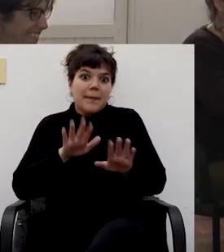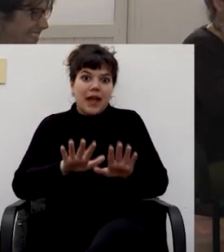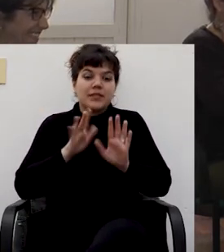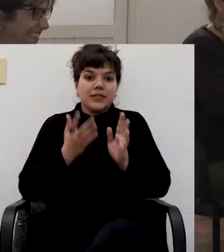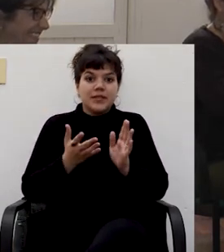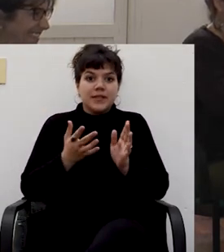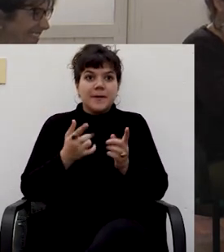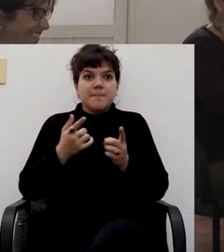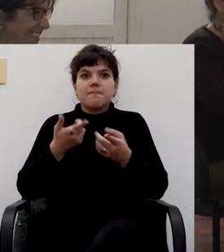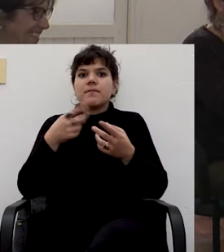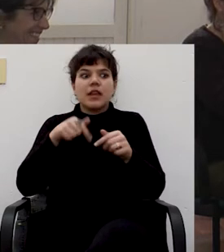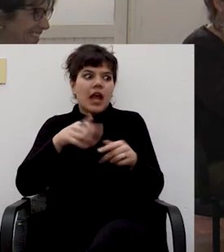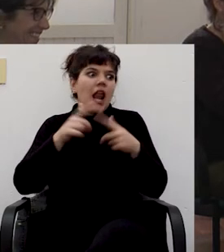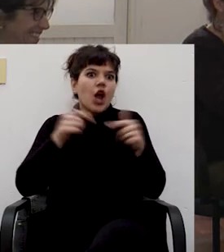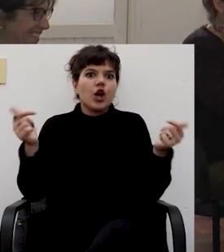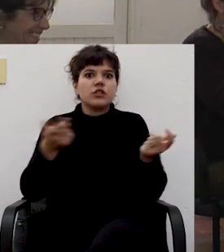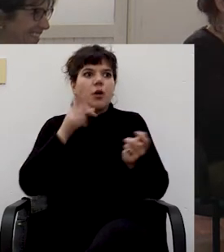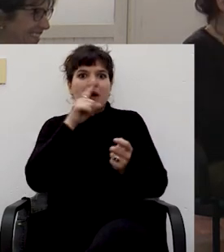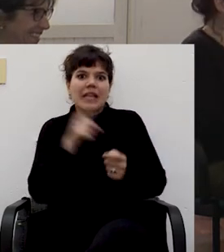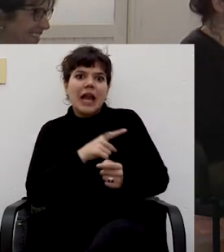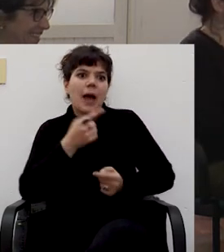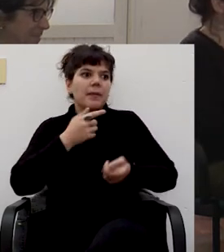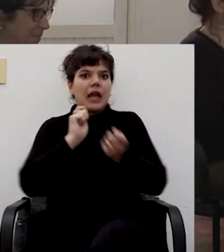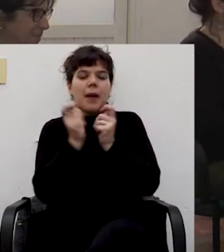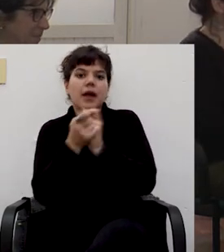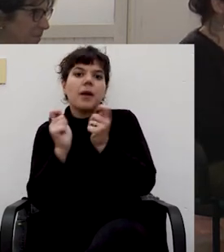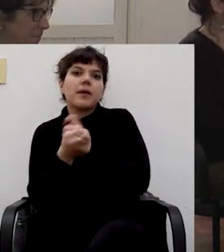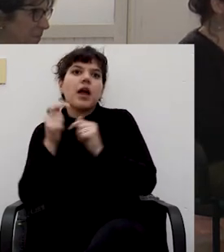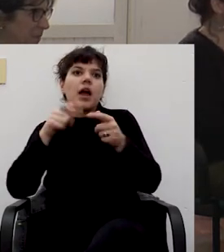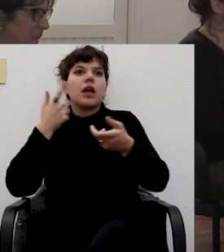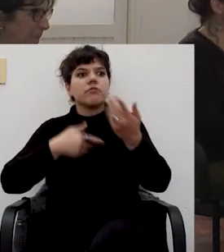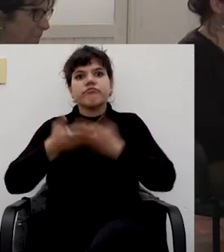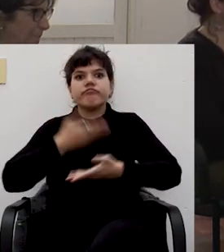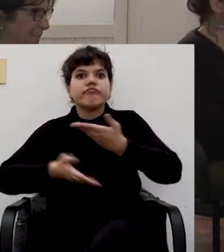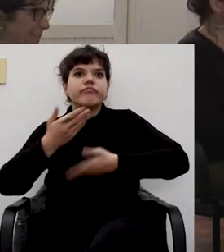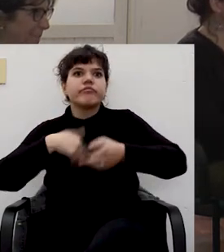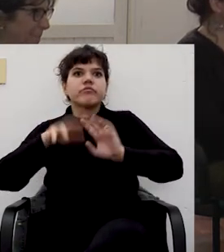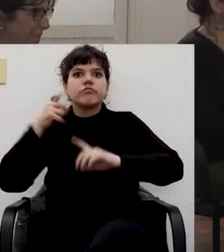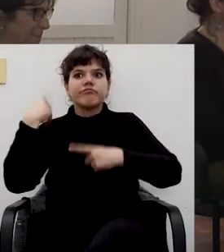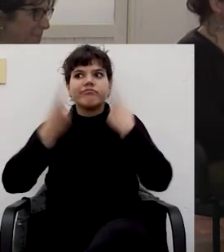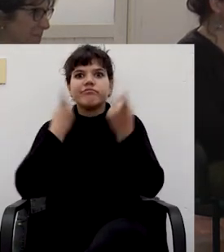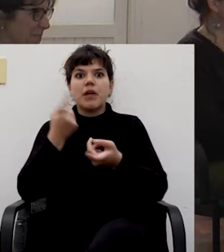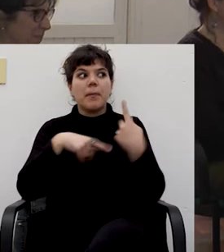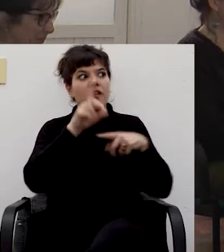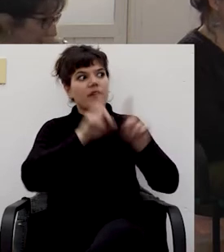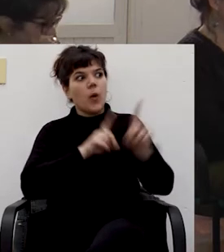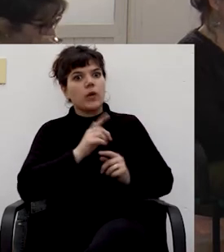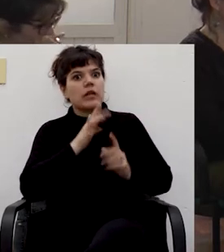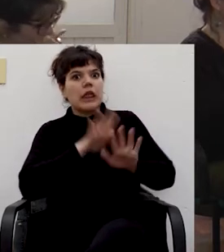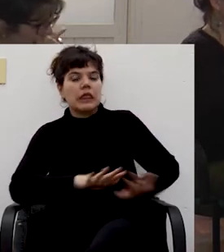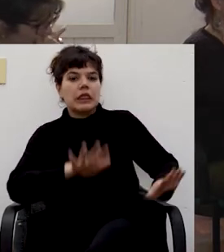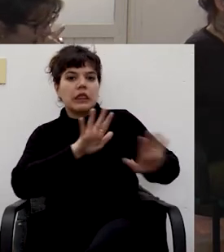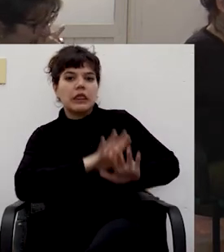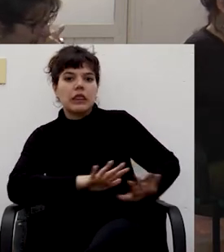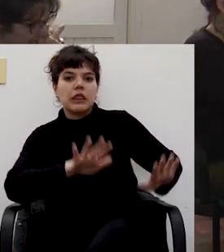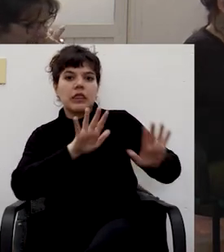esto es tan dinámico y tan cambiante y tanta incertidumbre, y nosotros todo es